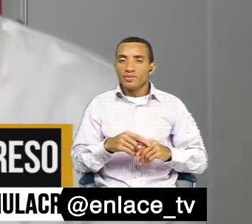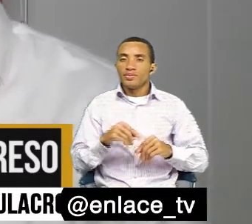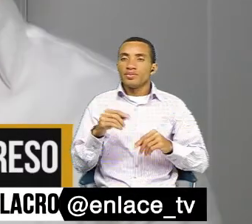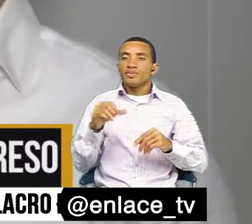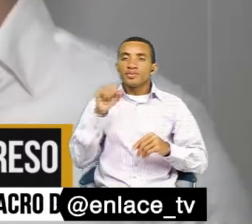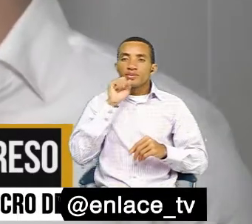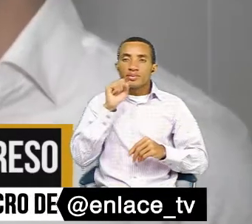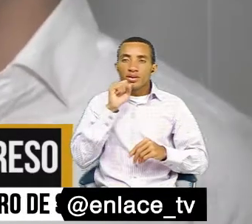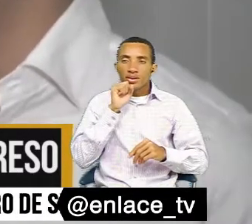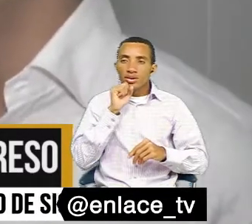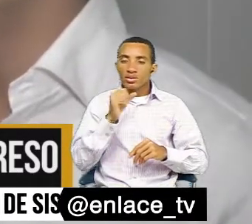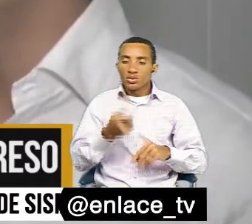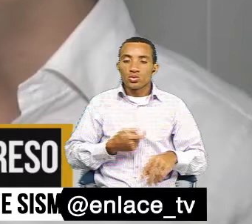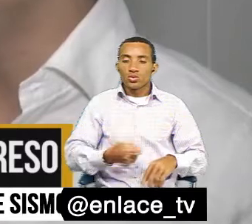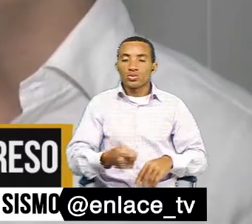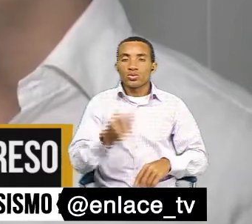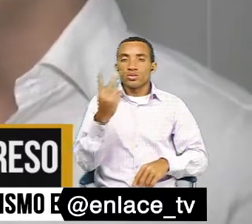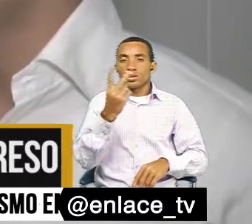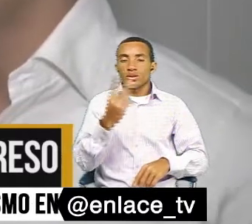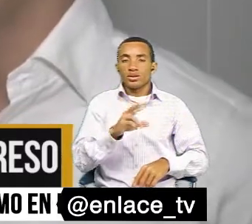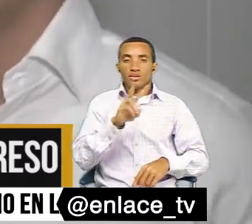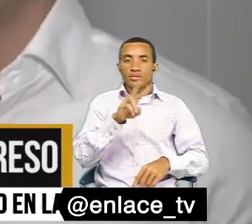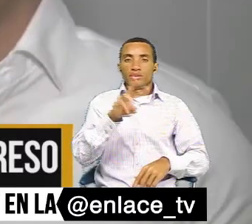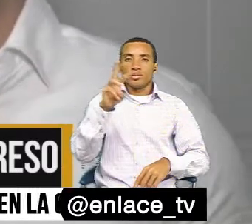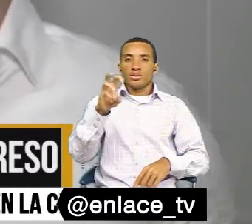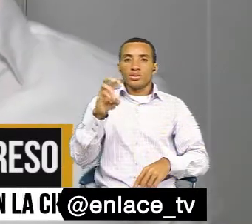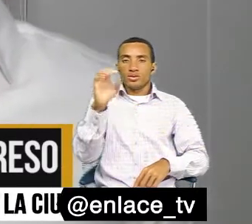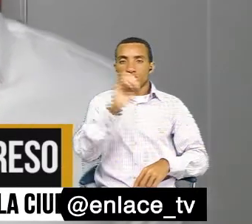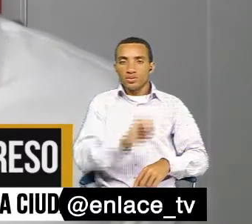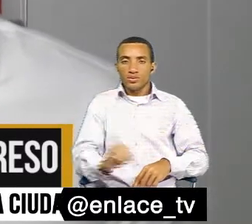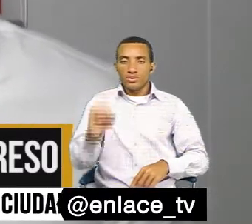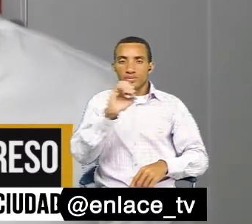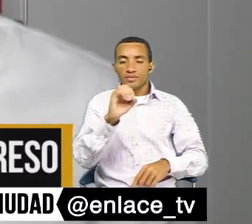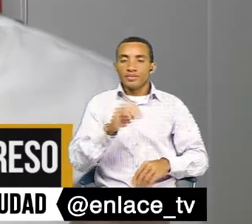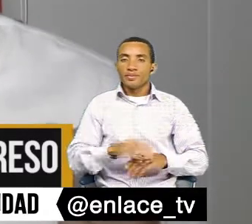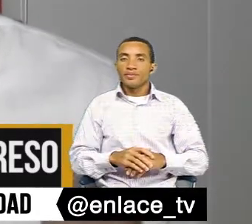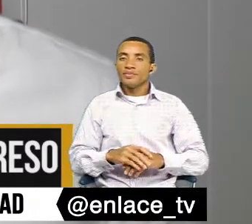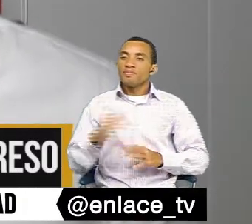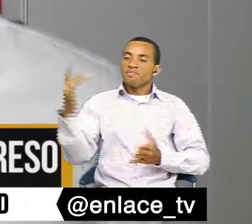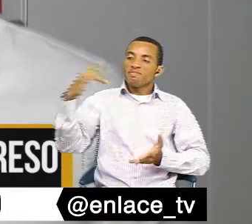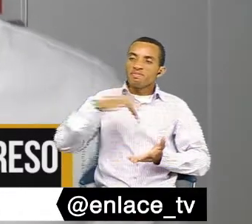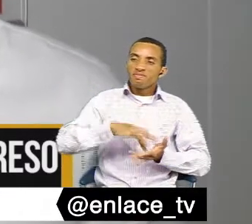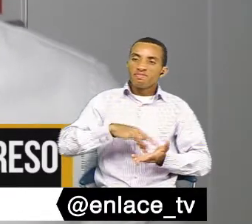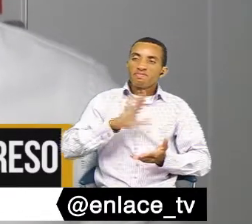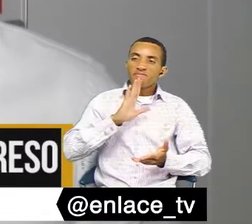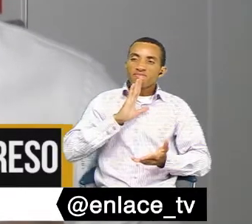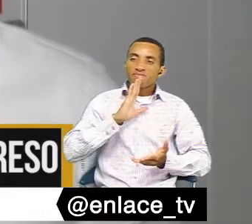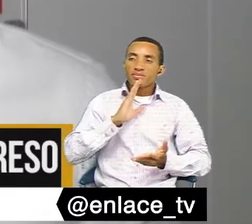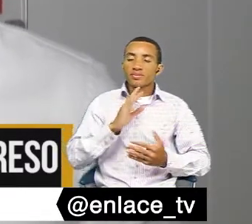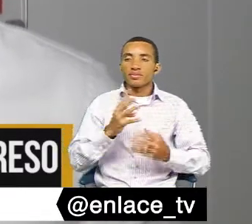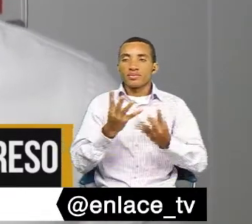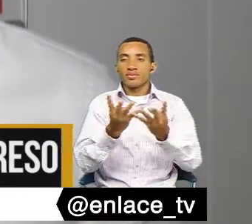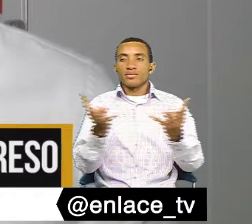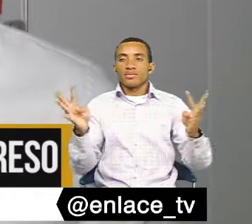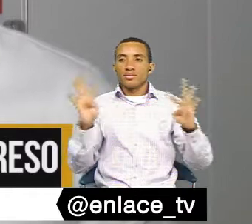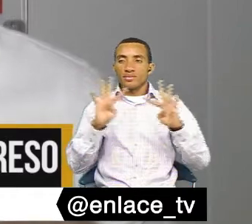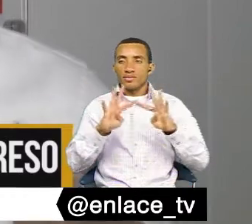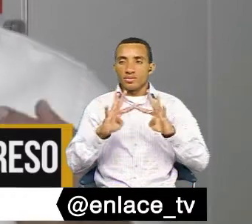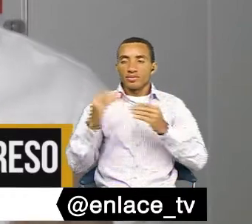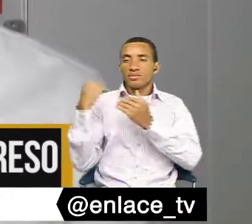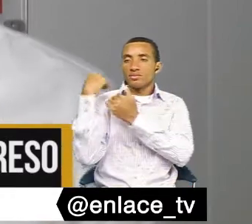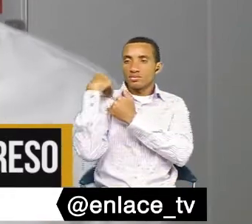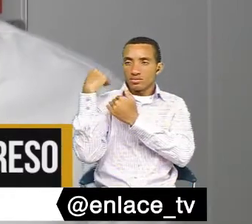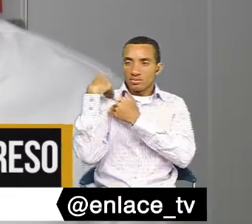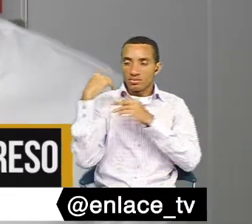Bermeja este viernes 28 de octubre. Allí vamos a contar con la presencia de los senadores encargados frente al tema, donde se le va a